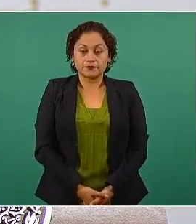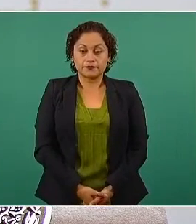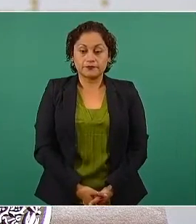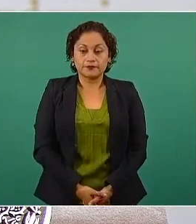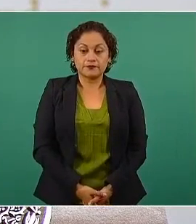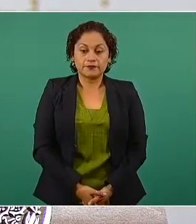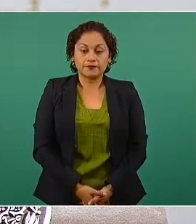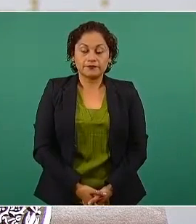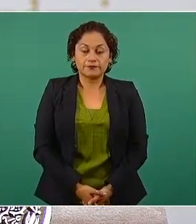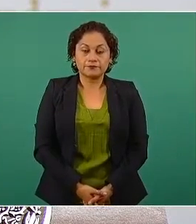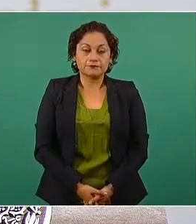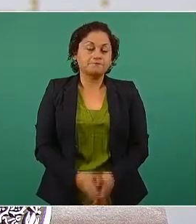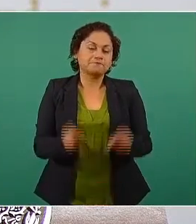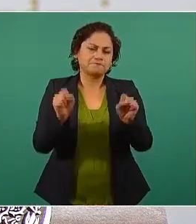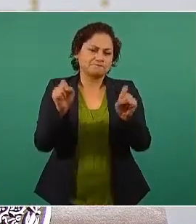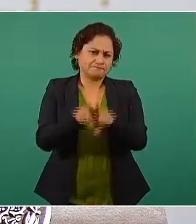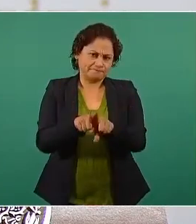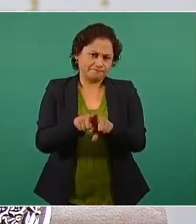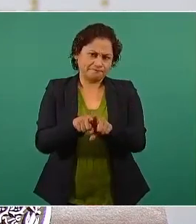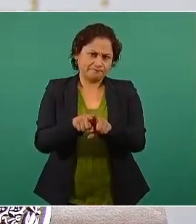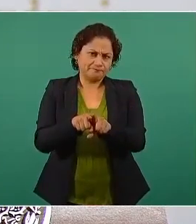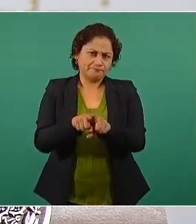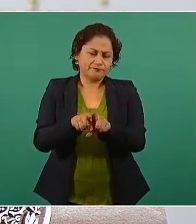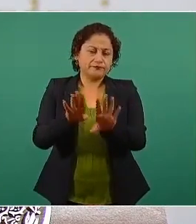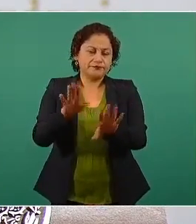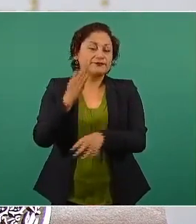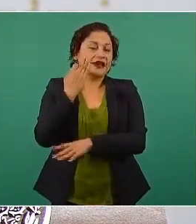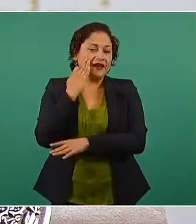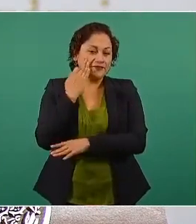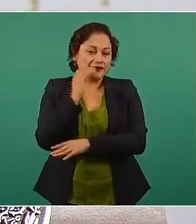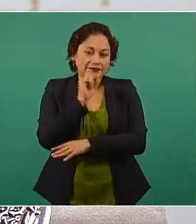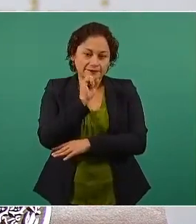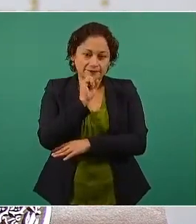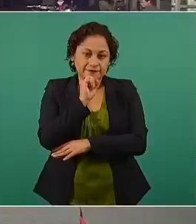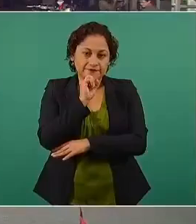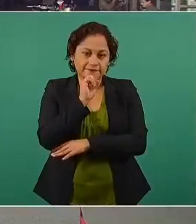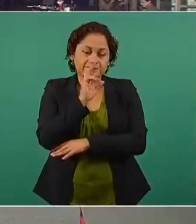Es lo mismo, cualquiera, pero mejor Face porque